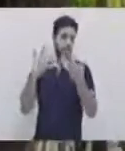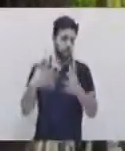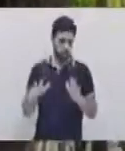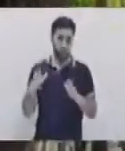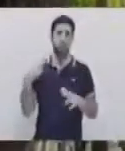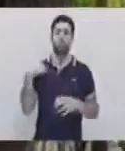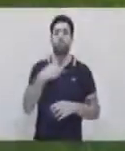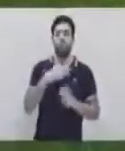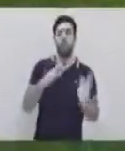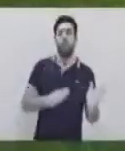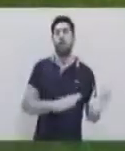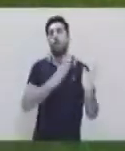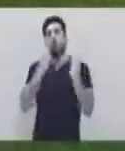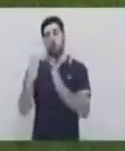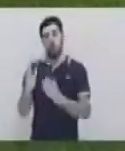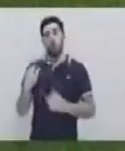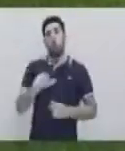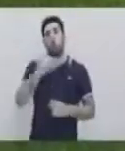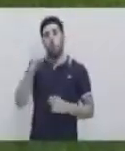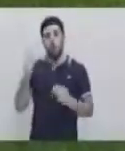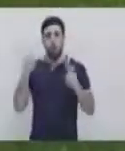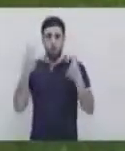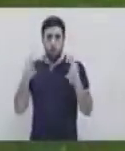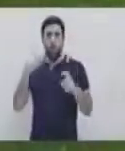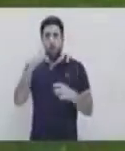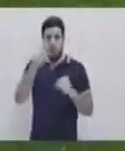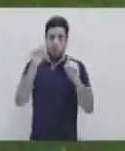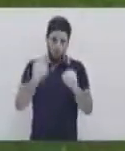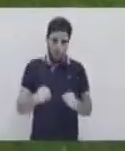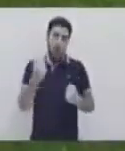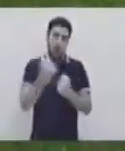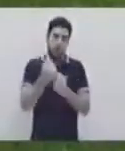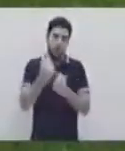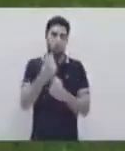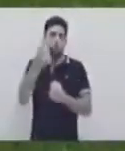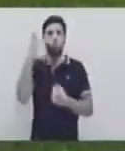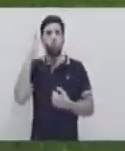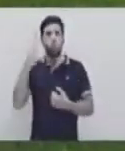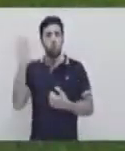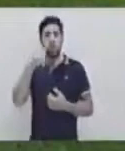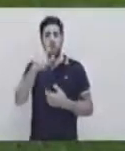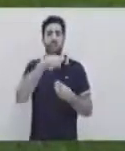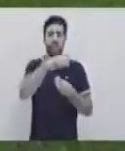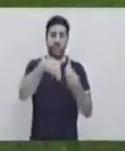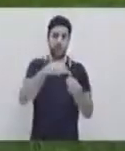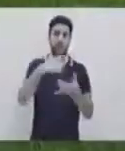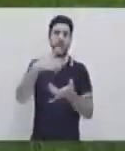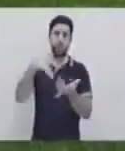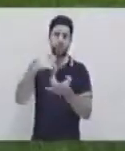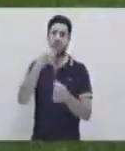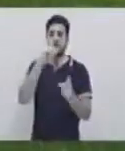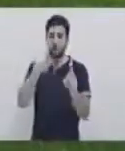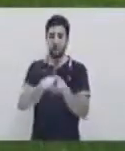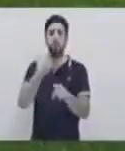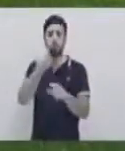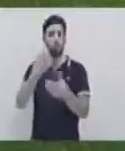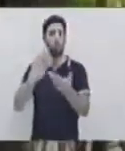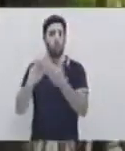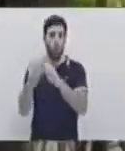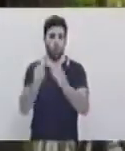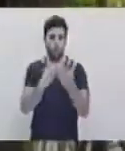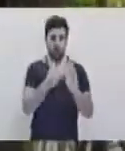esta finalicemos y demos por concluido este tema que les puede servir mucho en su día a día, en la convivencia con sus familiares o en su